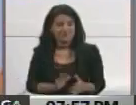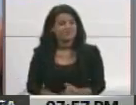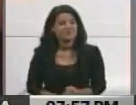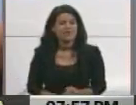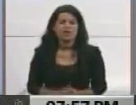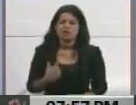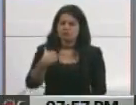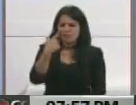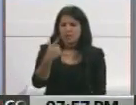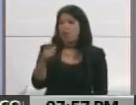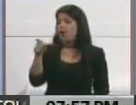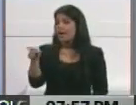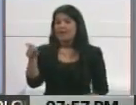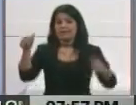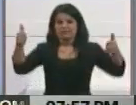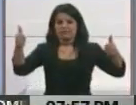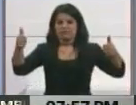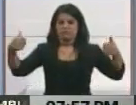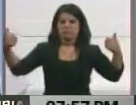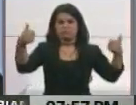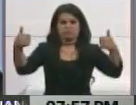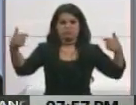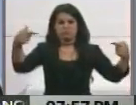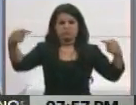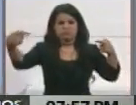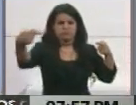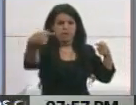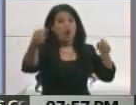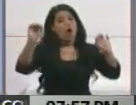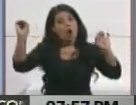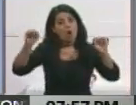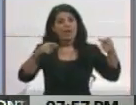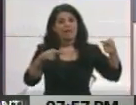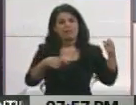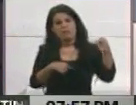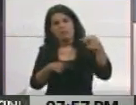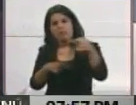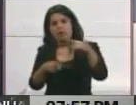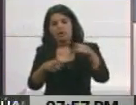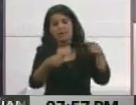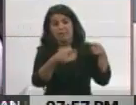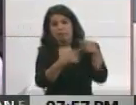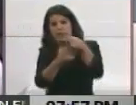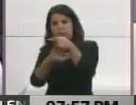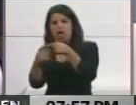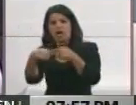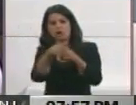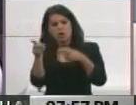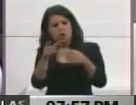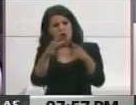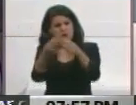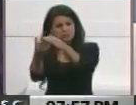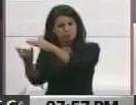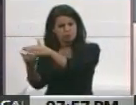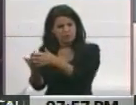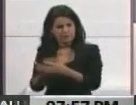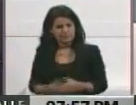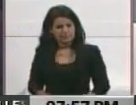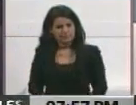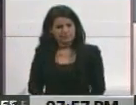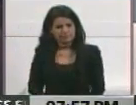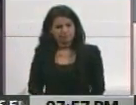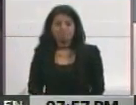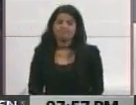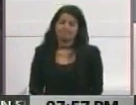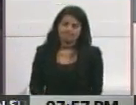choque de un poder con el resto de los poderes constituidos de la República es un choque de una mayoría circunstancial